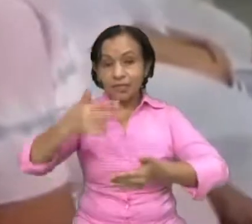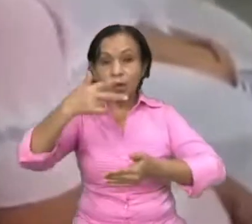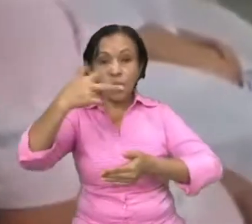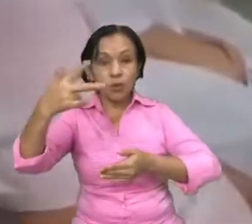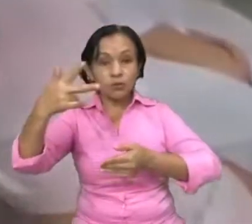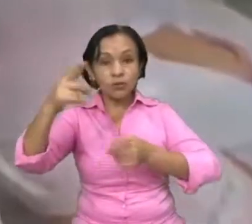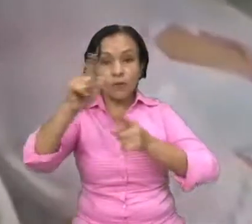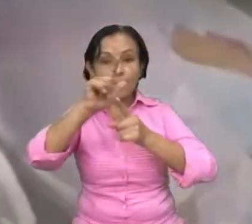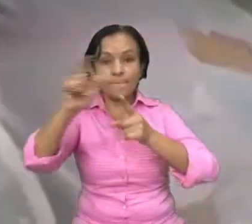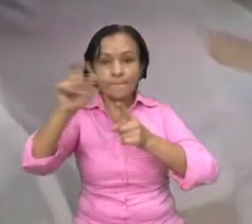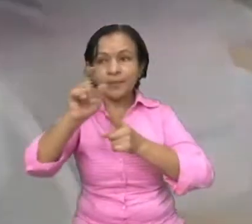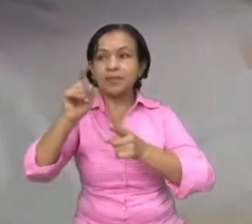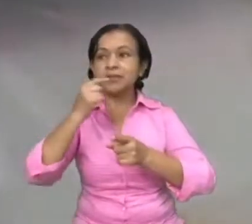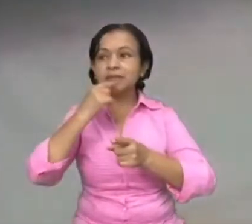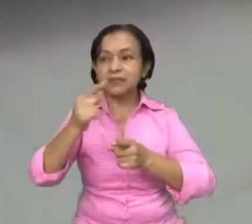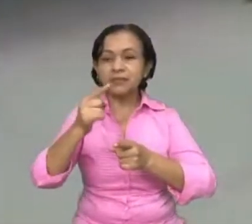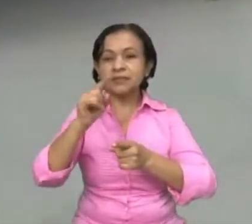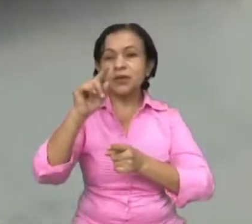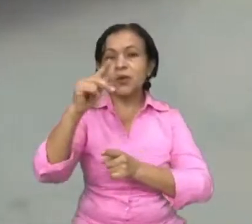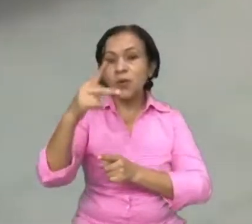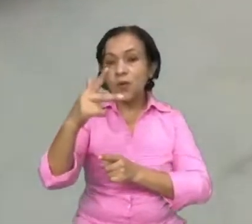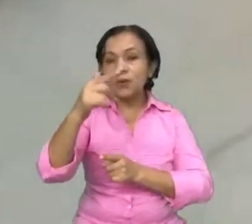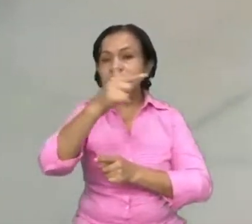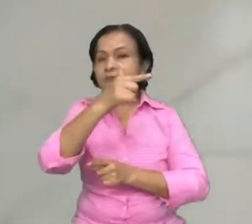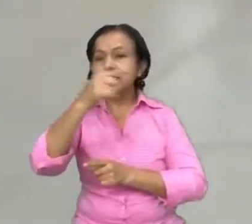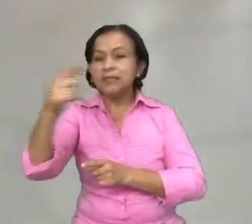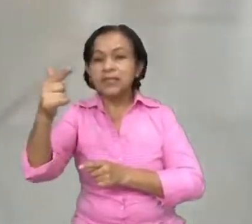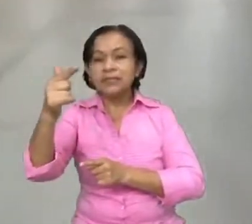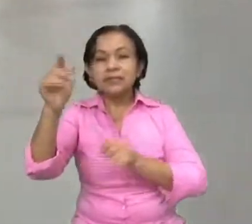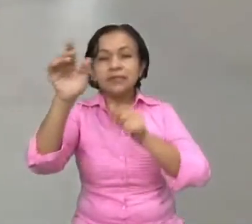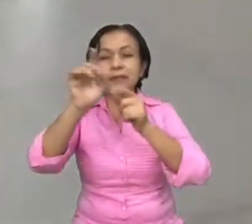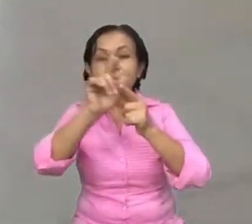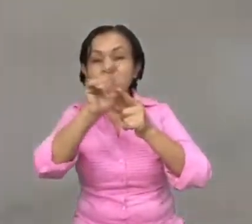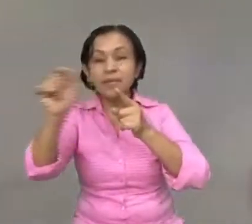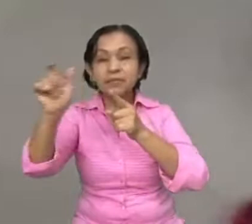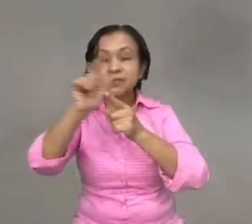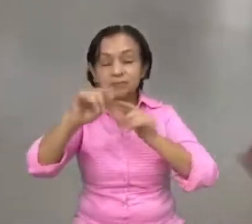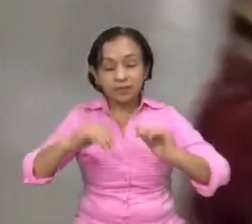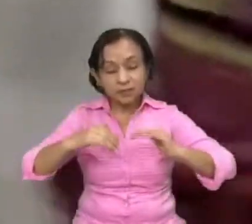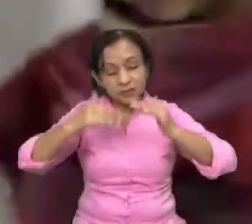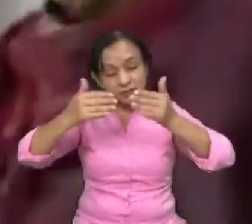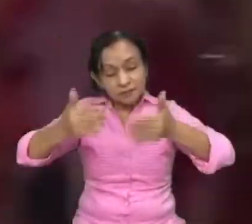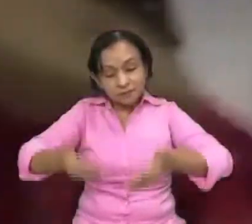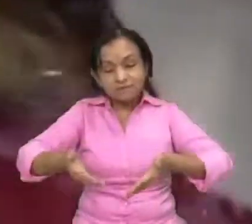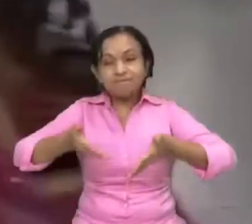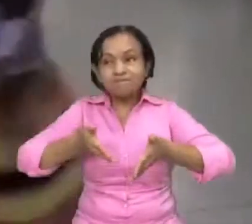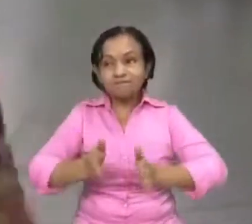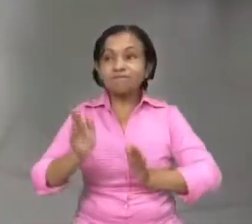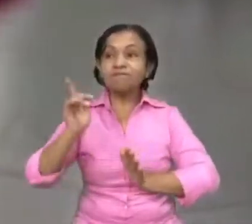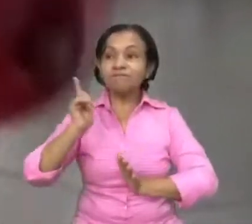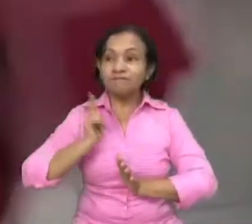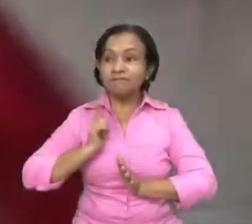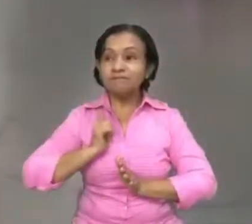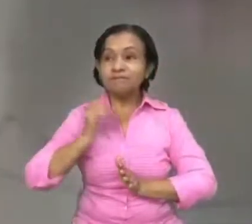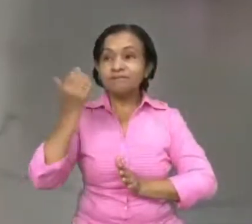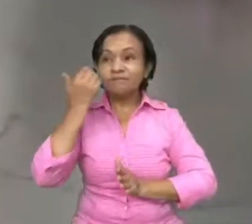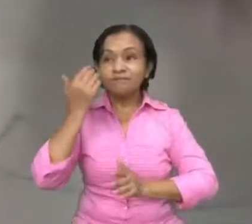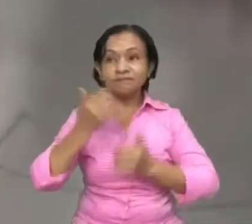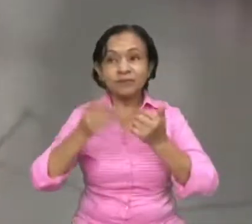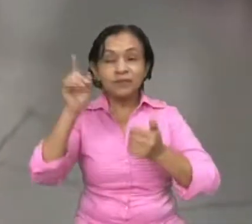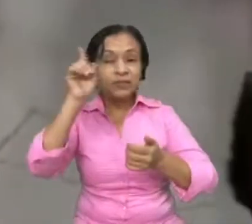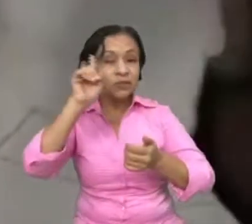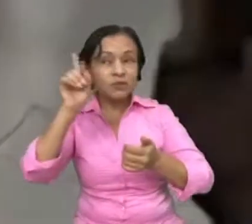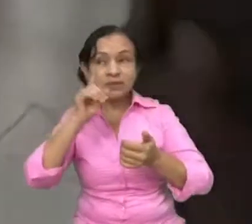anomalías por mes a reportarse a 87 anomalías mensuales. Es decir, que las anomalías estaban presentes en las pacientes, solo que no